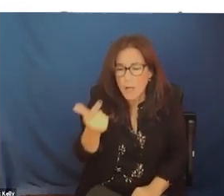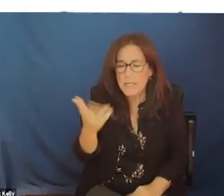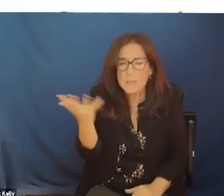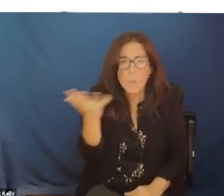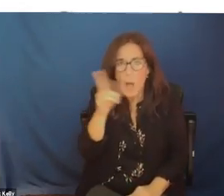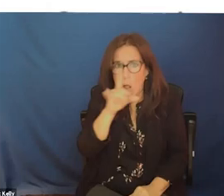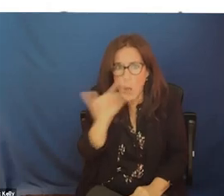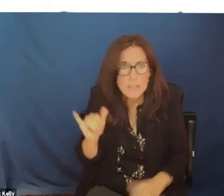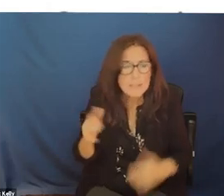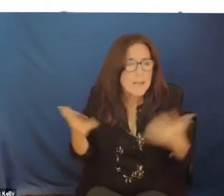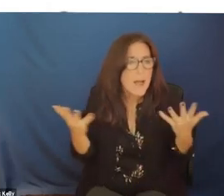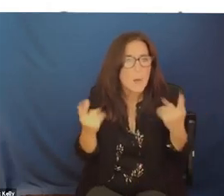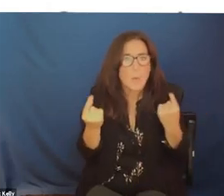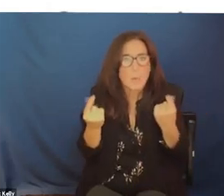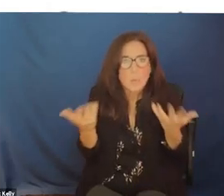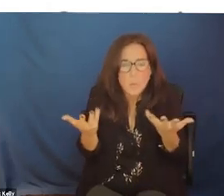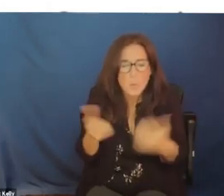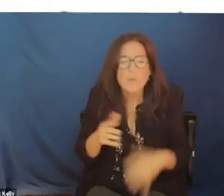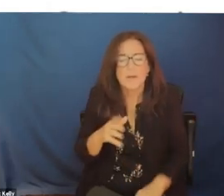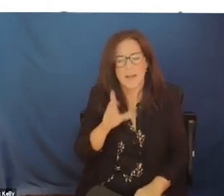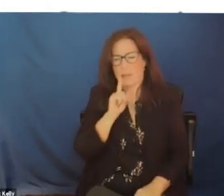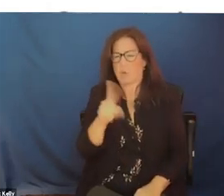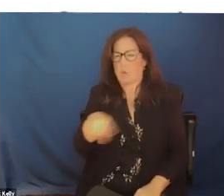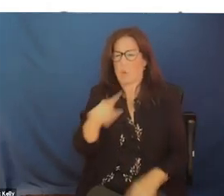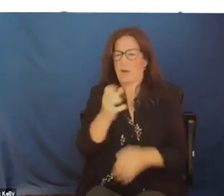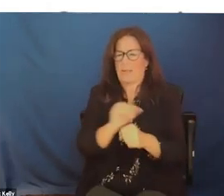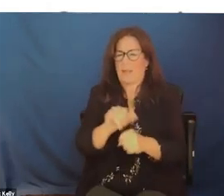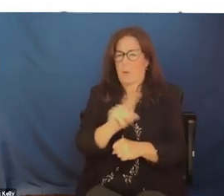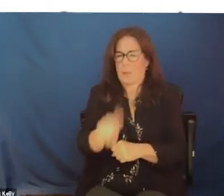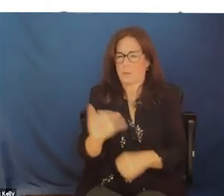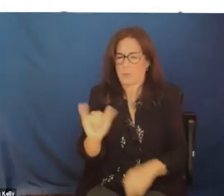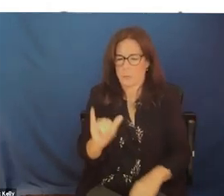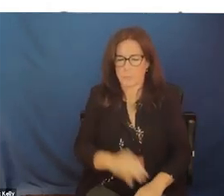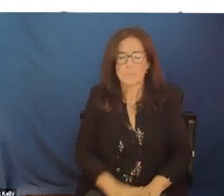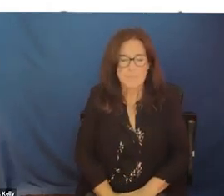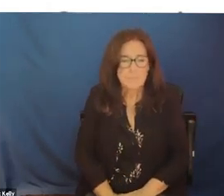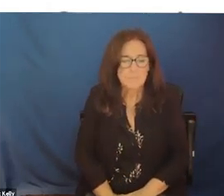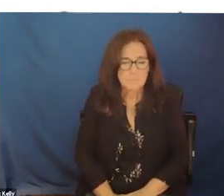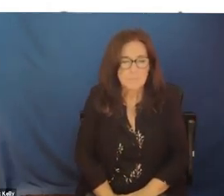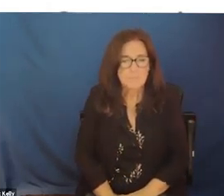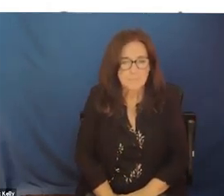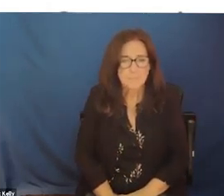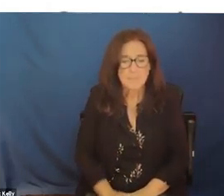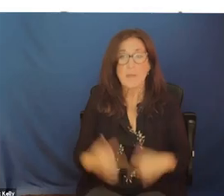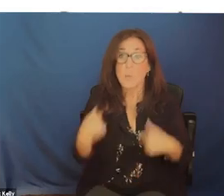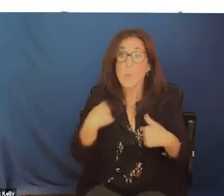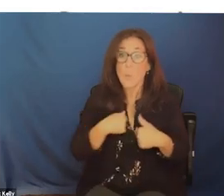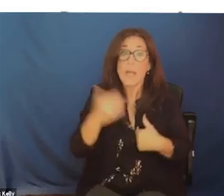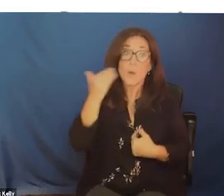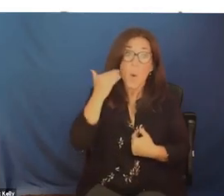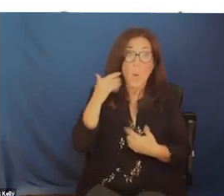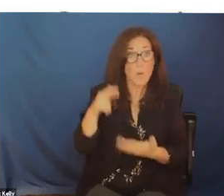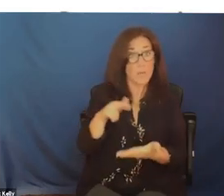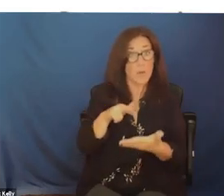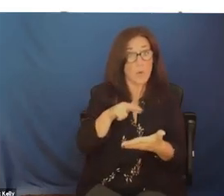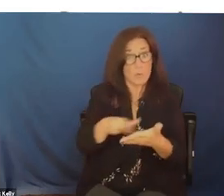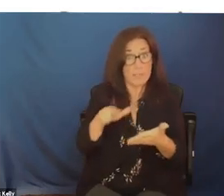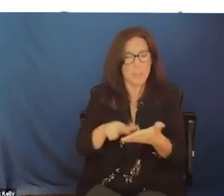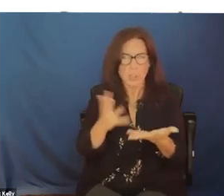estoy segura de que todos ustedes tienen la misma pregunta porque están recibiendo esas preguntas sabemos